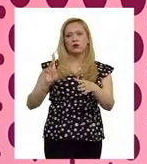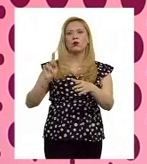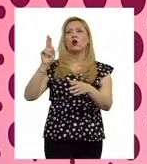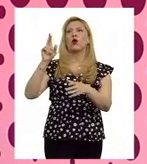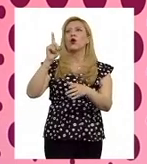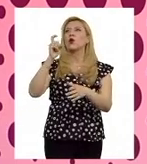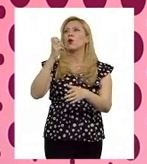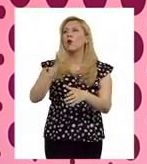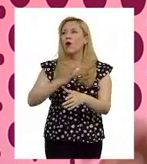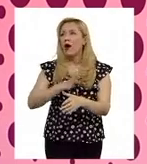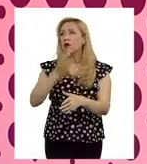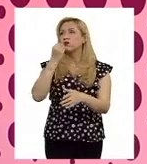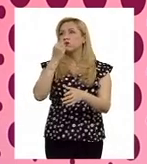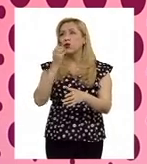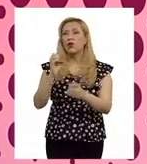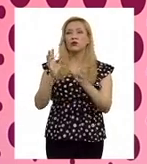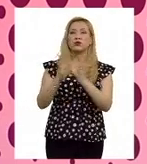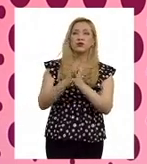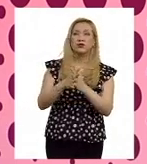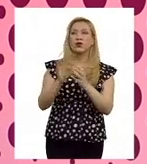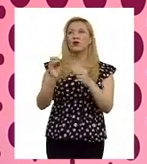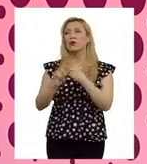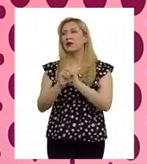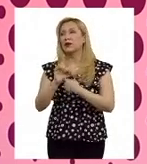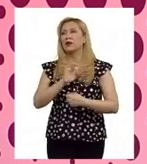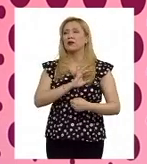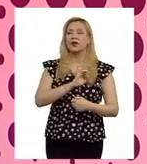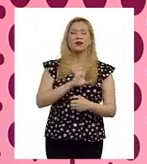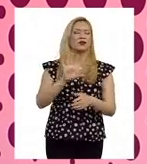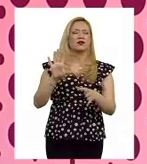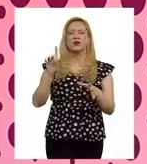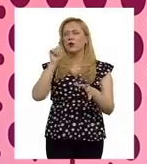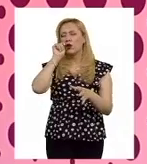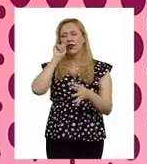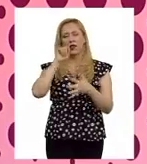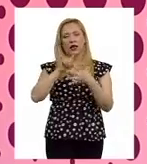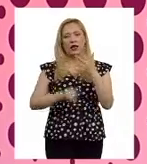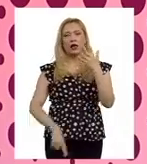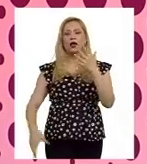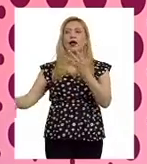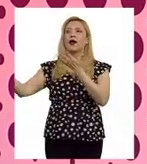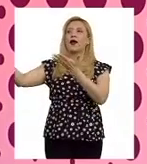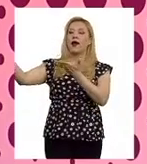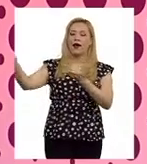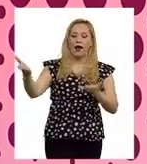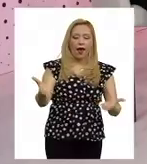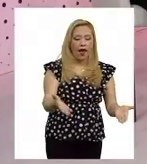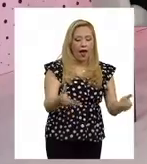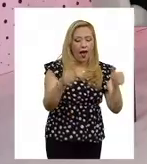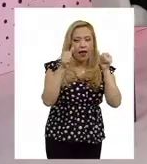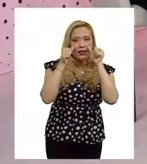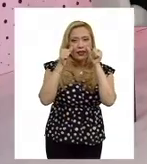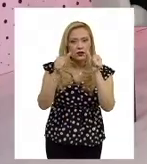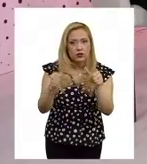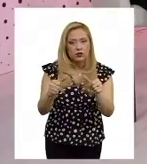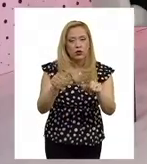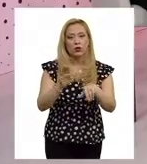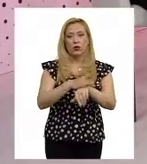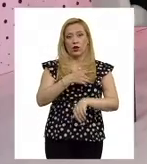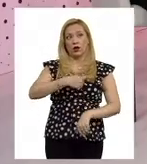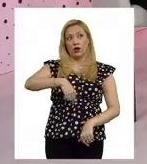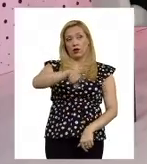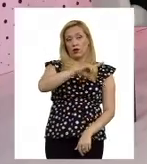lo de medio ambiente, la atención que se debe dar también a la comunidad receptora. Y esto porque tanto desde el punto de vista de